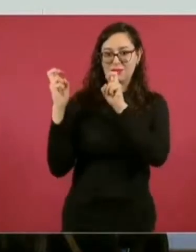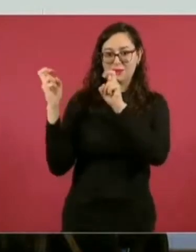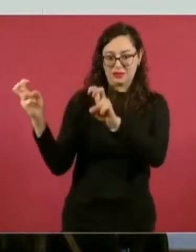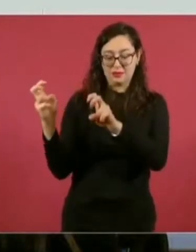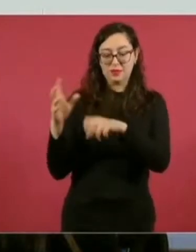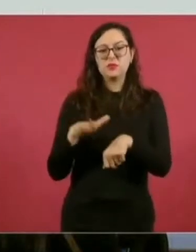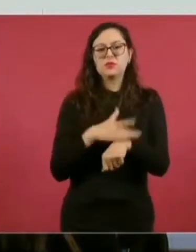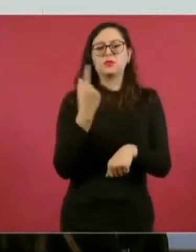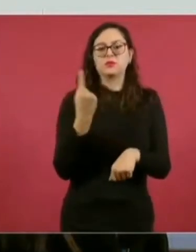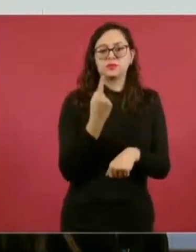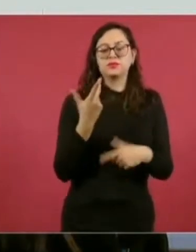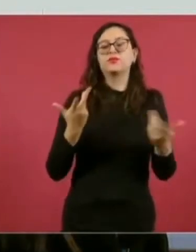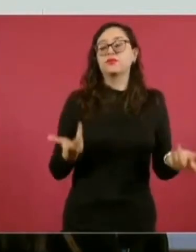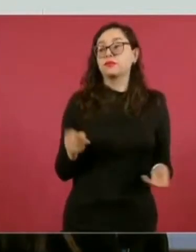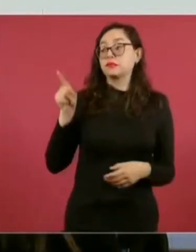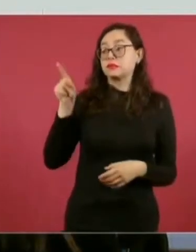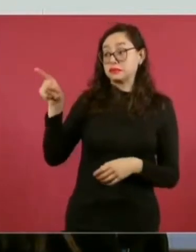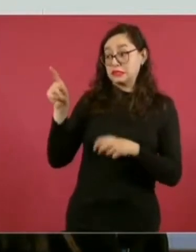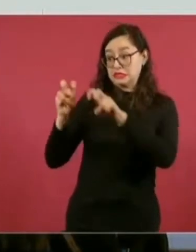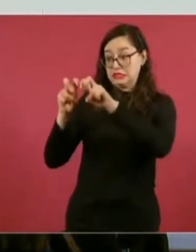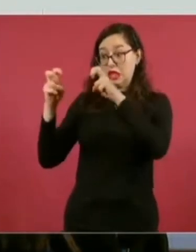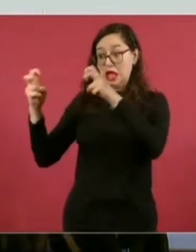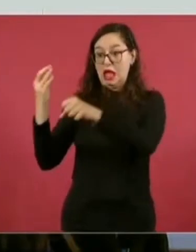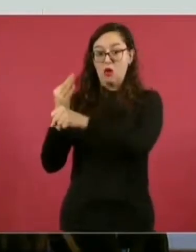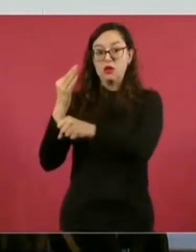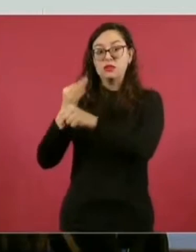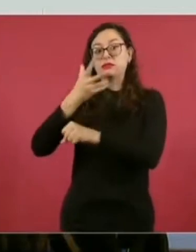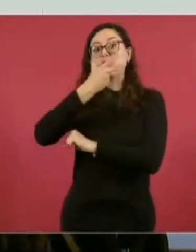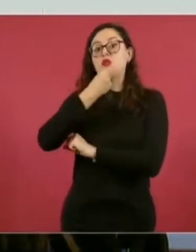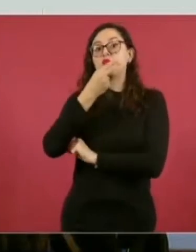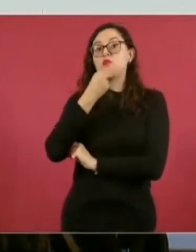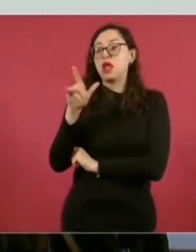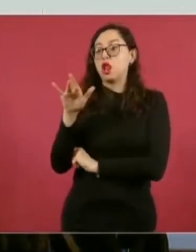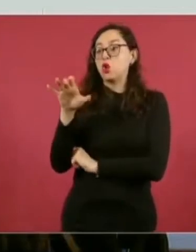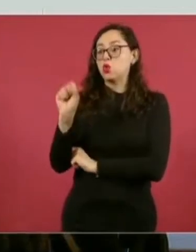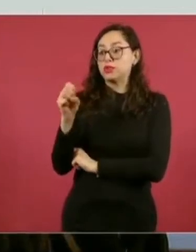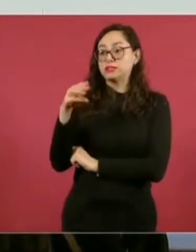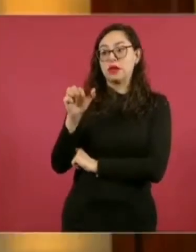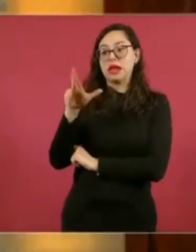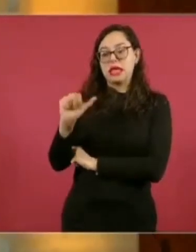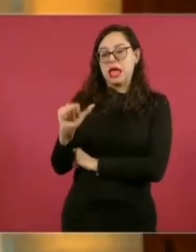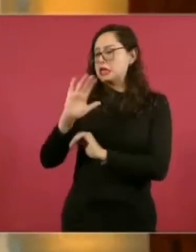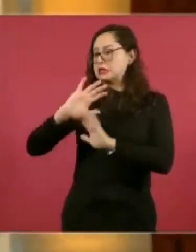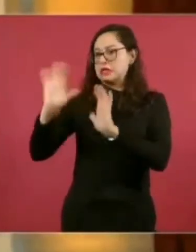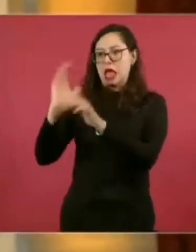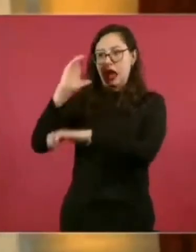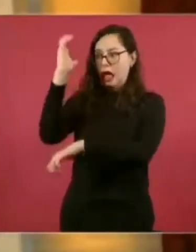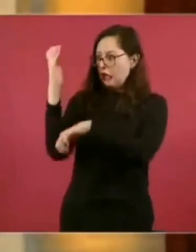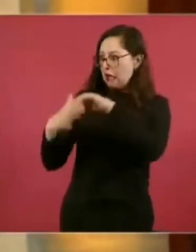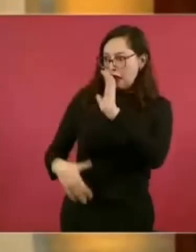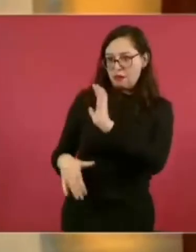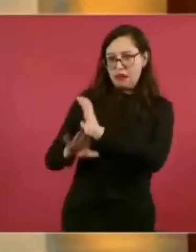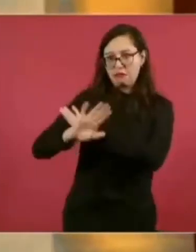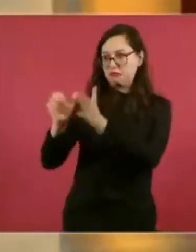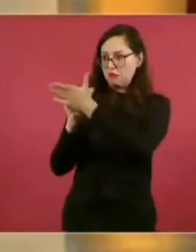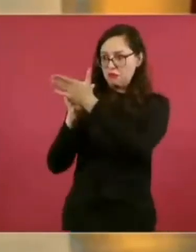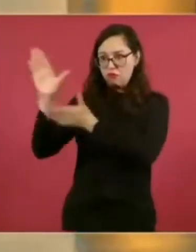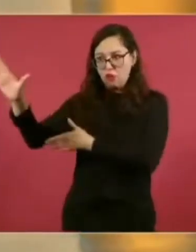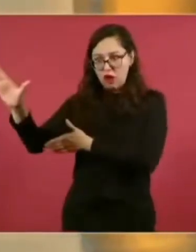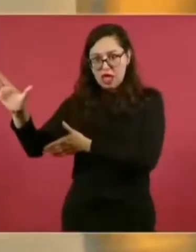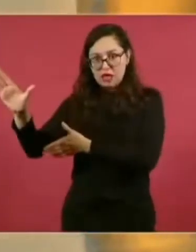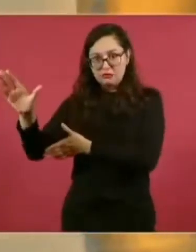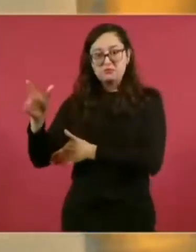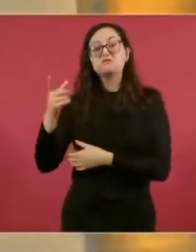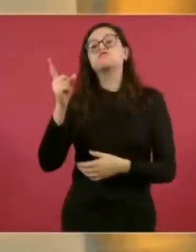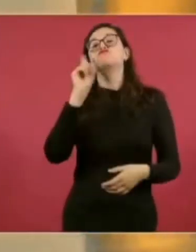concluye su periodo en diciembre de 2024. Ahí la presidenta ya podría designar al primer ministro. Con